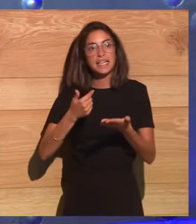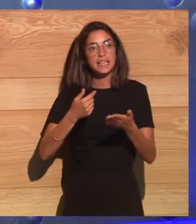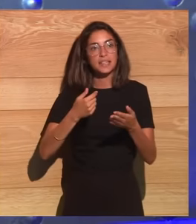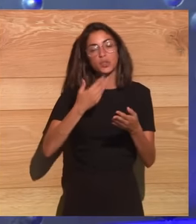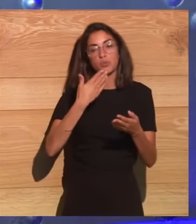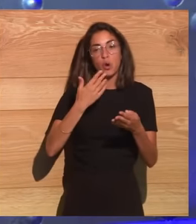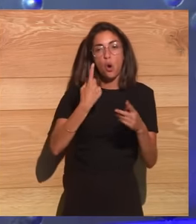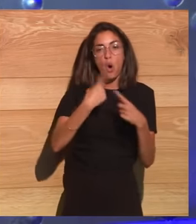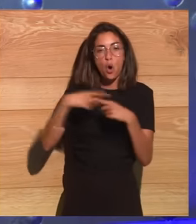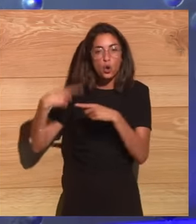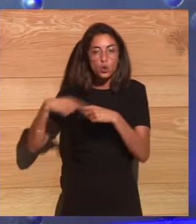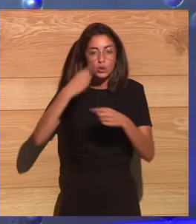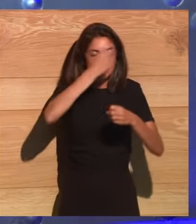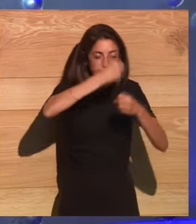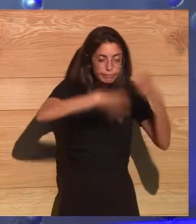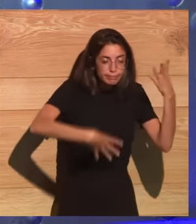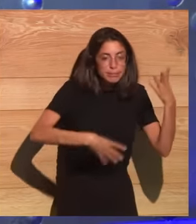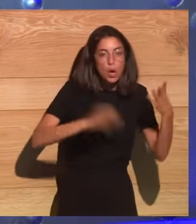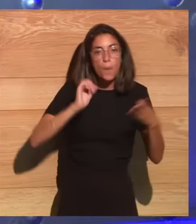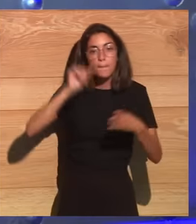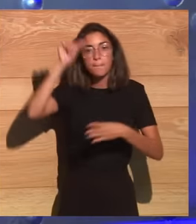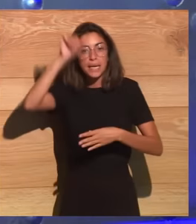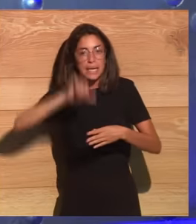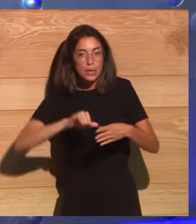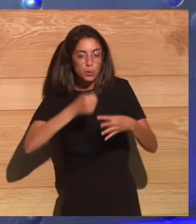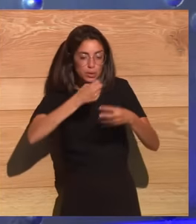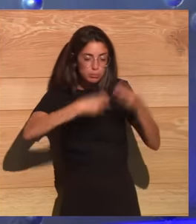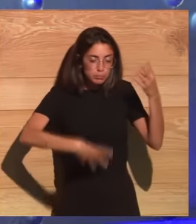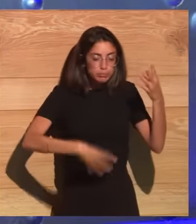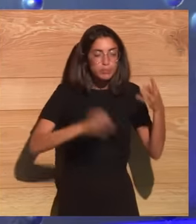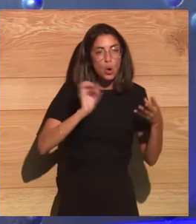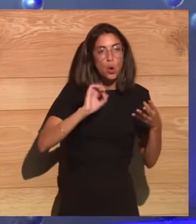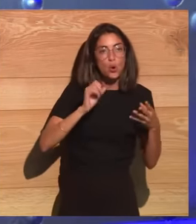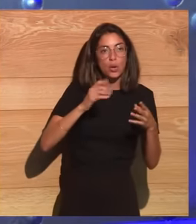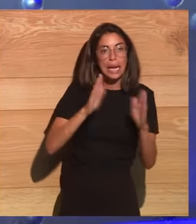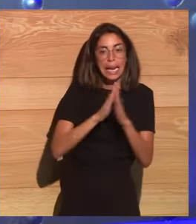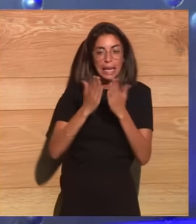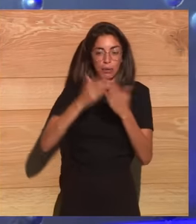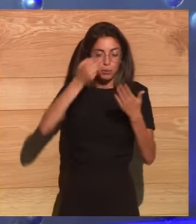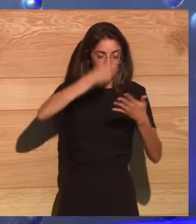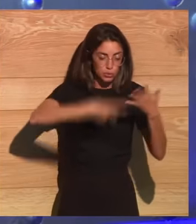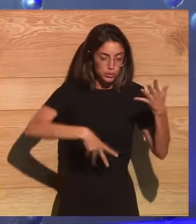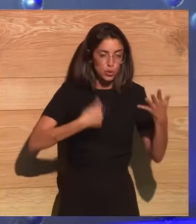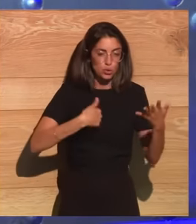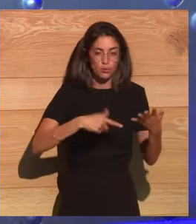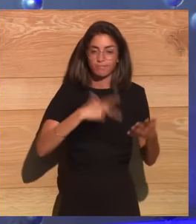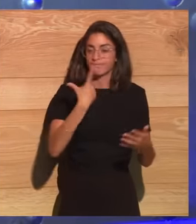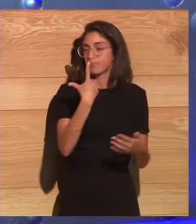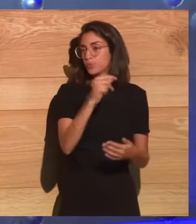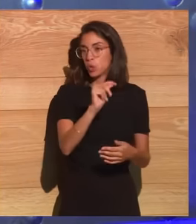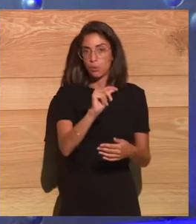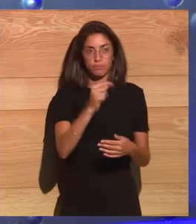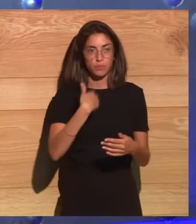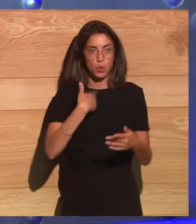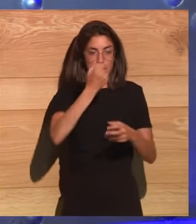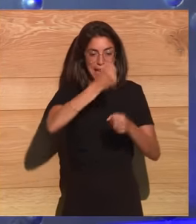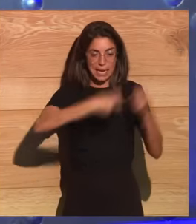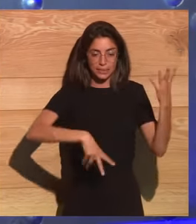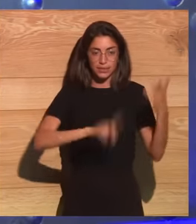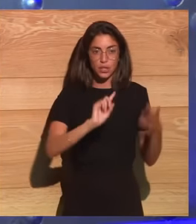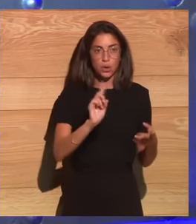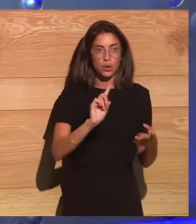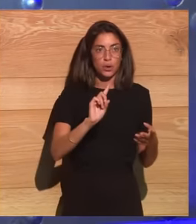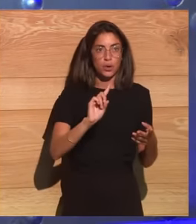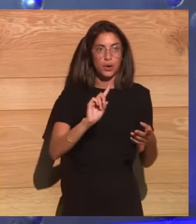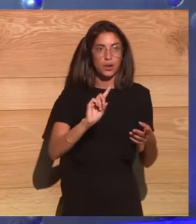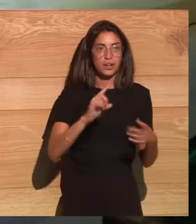de cosas, de películas, de libros y tal, y dice, pero claro, yo me negué a hacer un libro de listas. Dice, aquí va